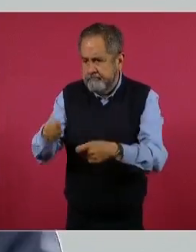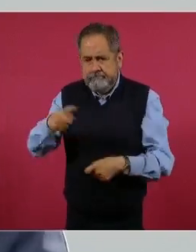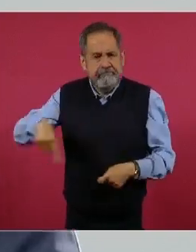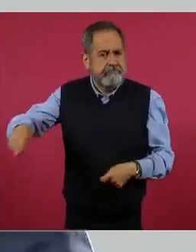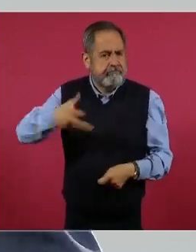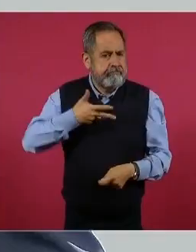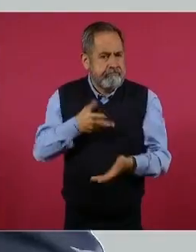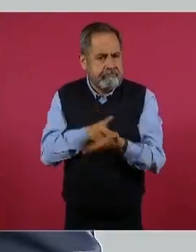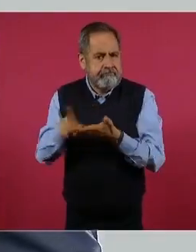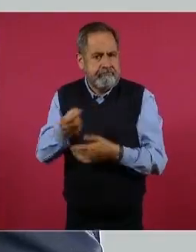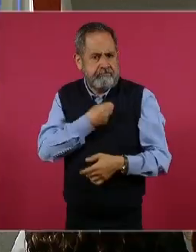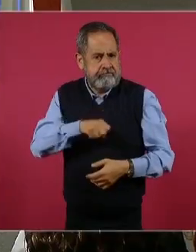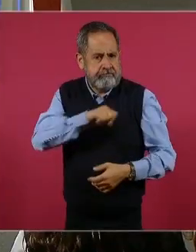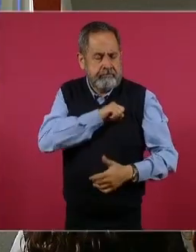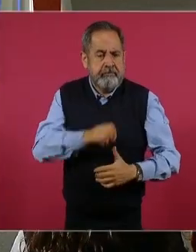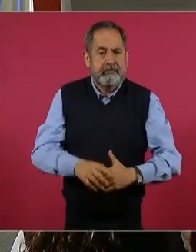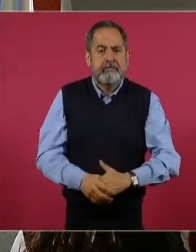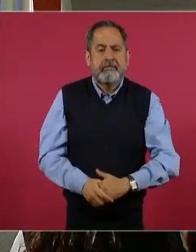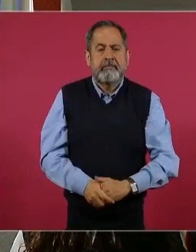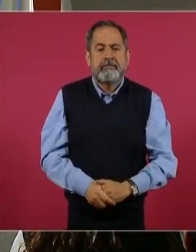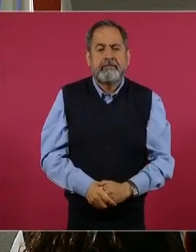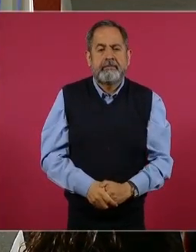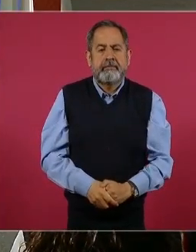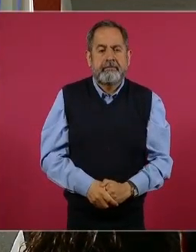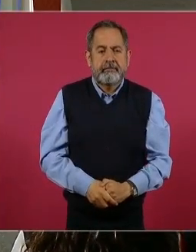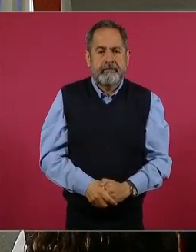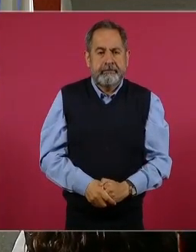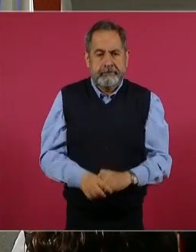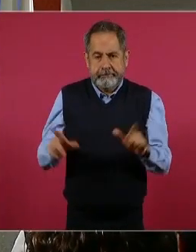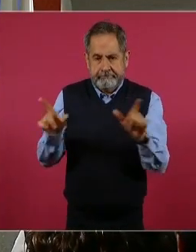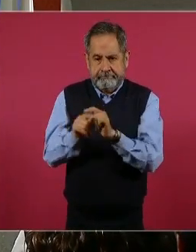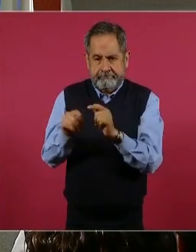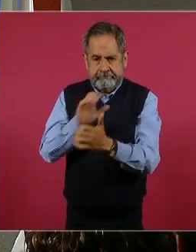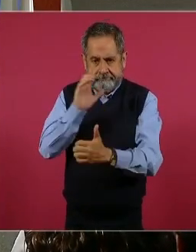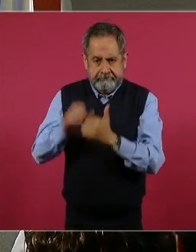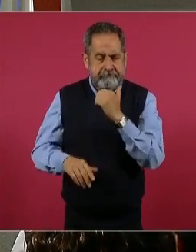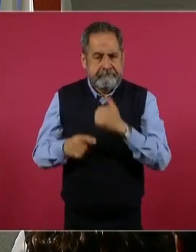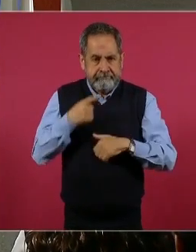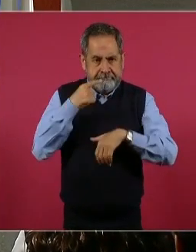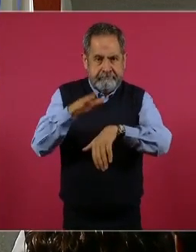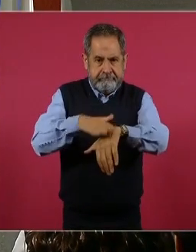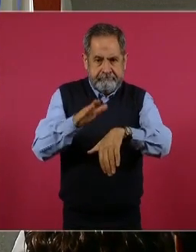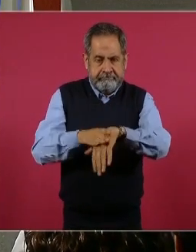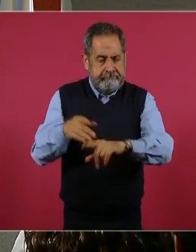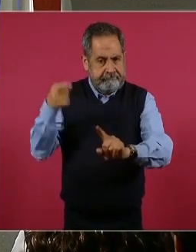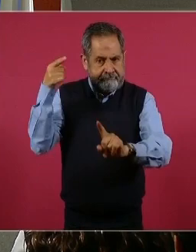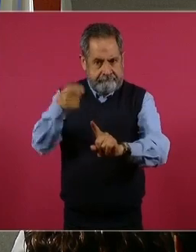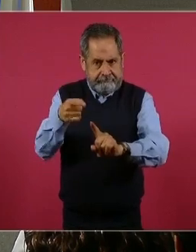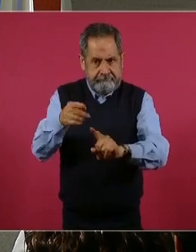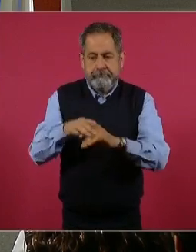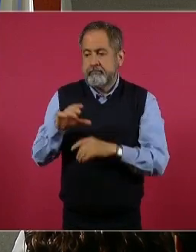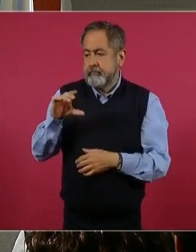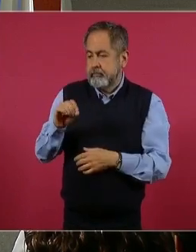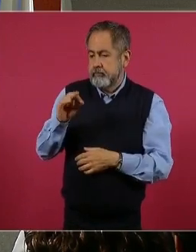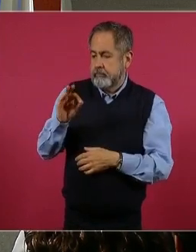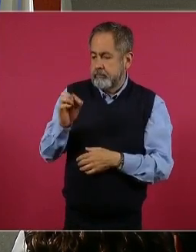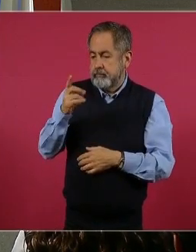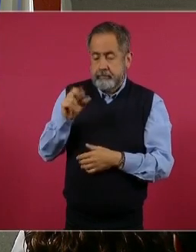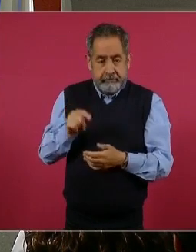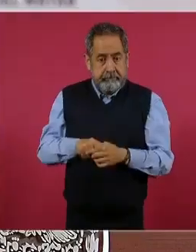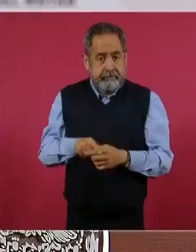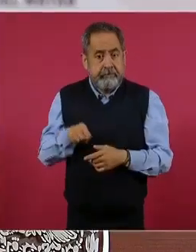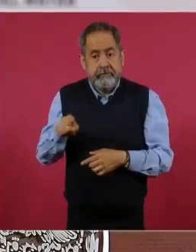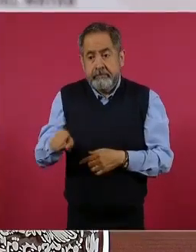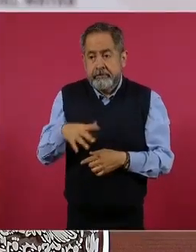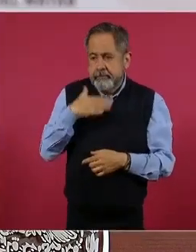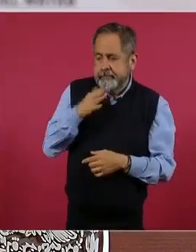salud. Siguiente. Como conclusión, me gustaría ser enfático en señalar que en COFEPRIS no existe lugar